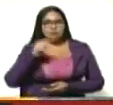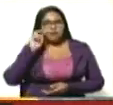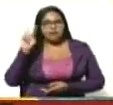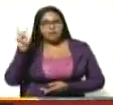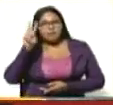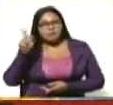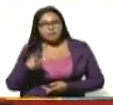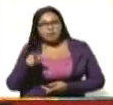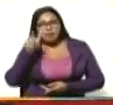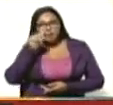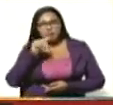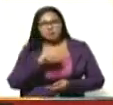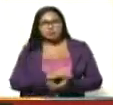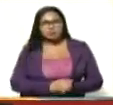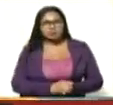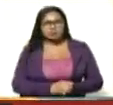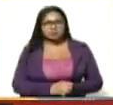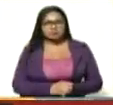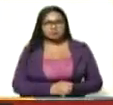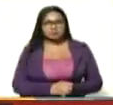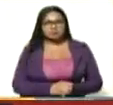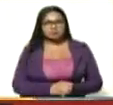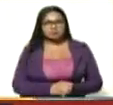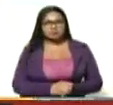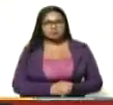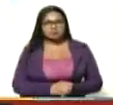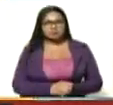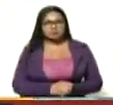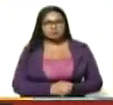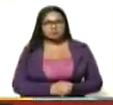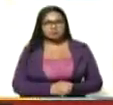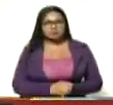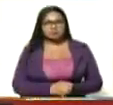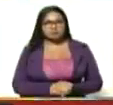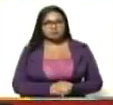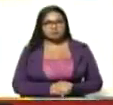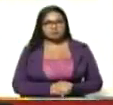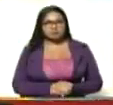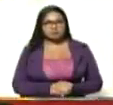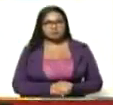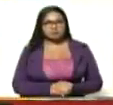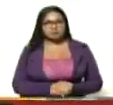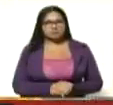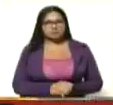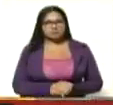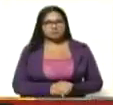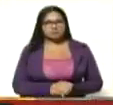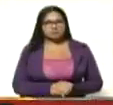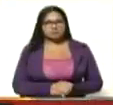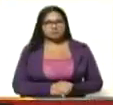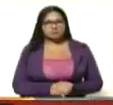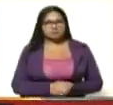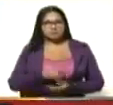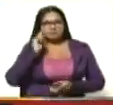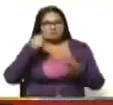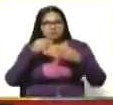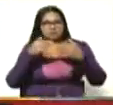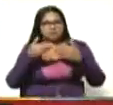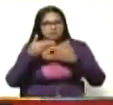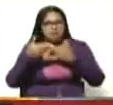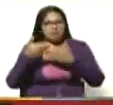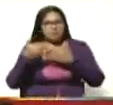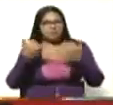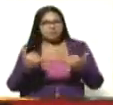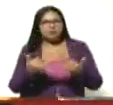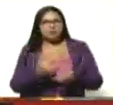recognizes African personalities and recognizes that the dialogue, que reconocen the conversation, el diálogo, la conversación, is the